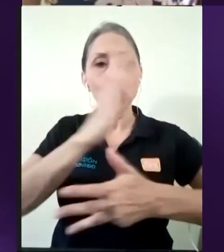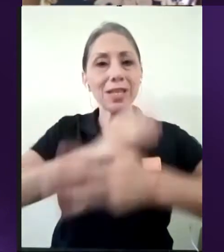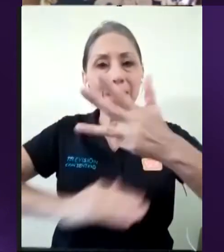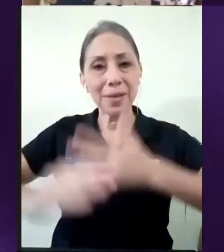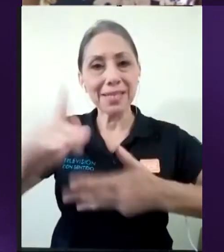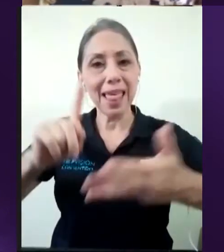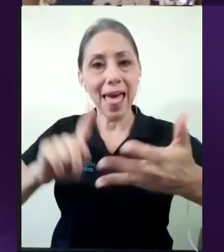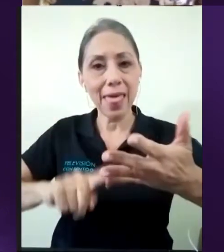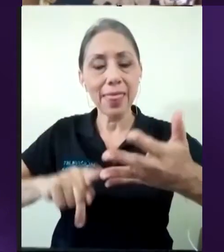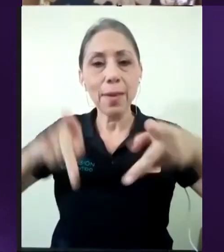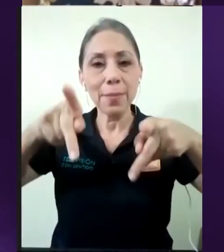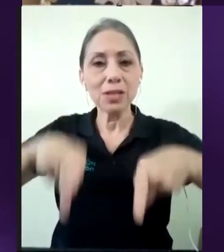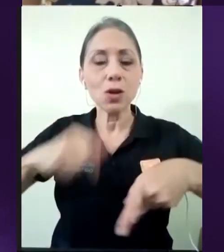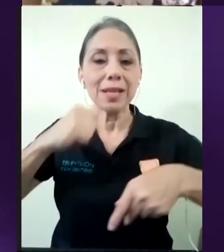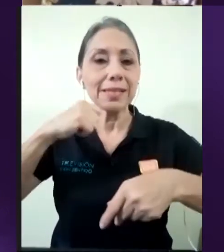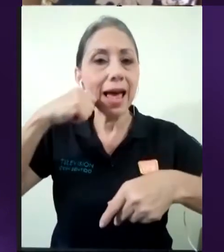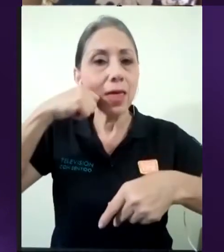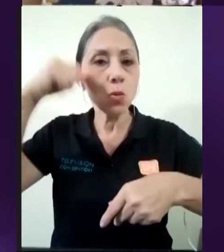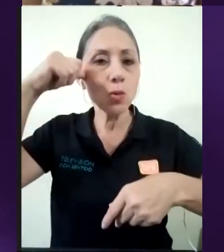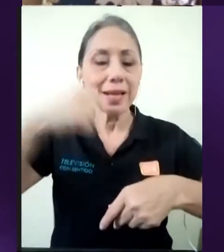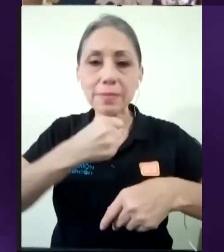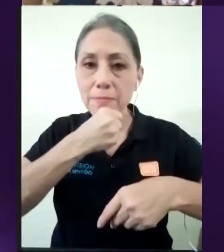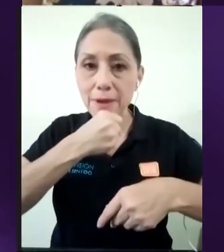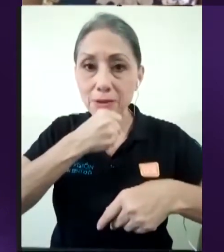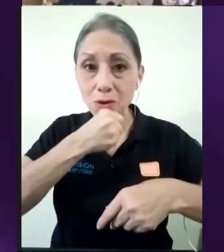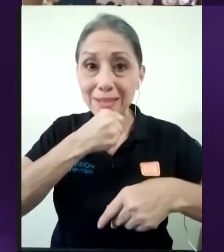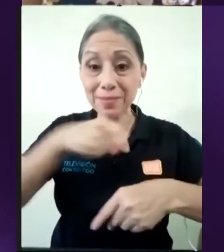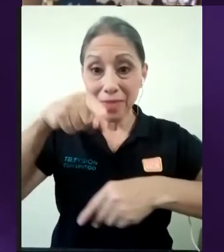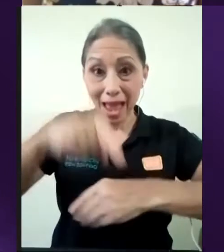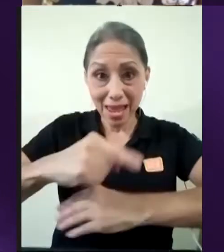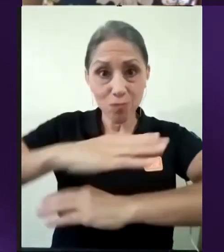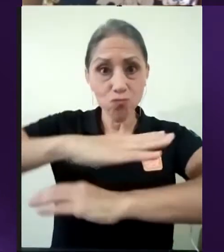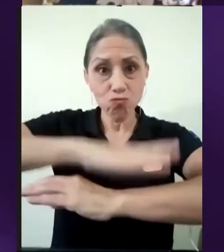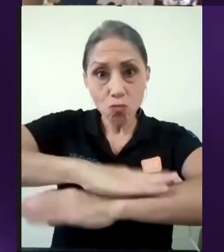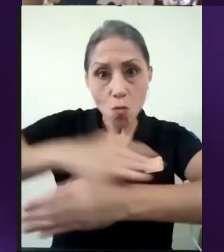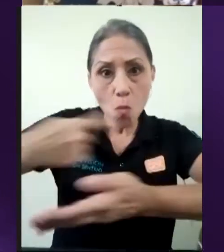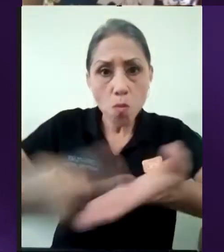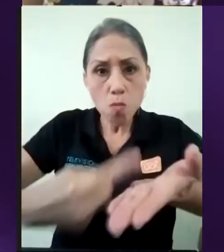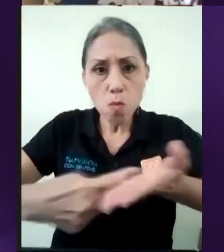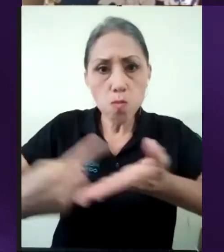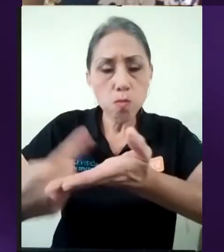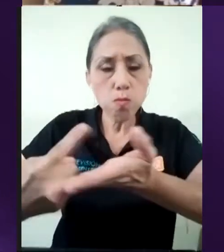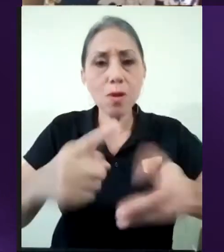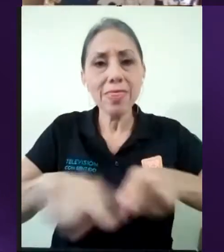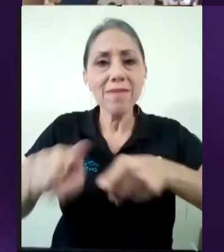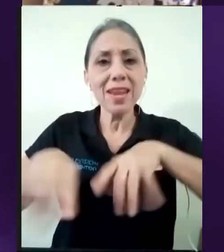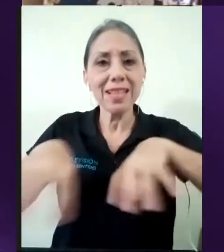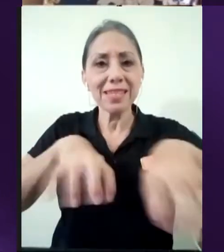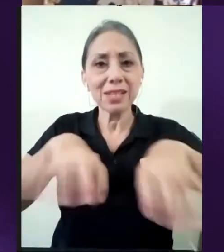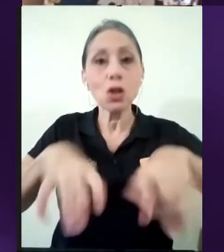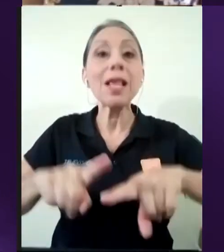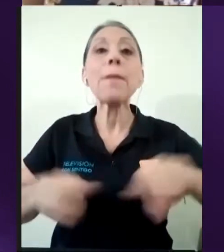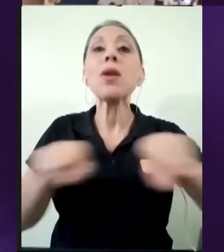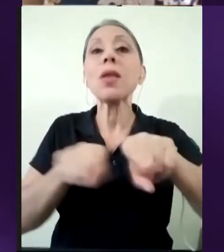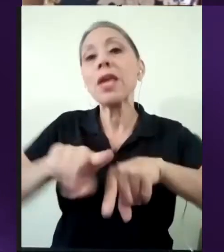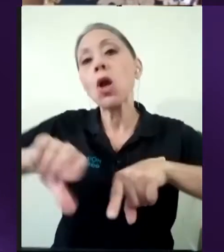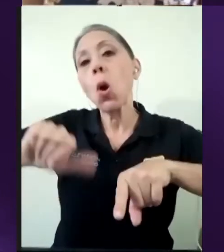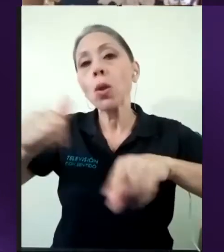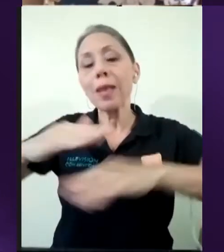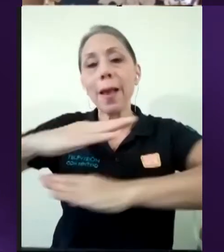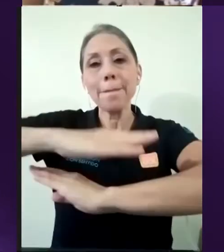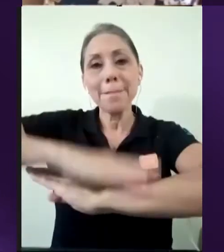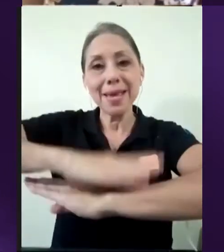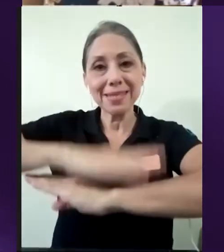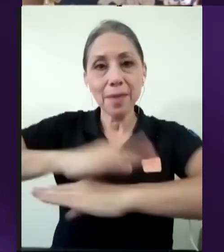mesa de trabajo articulamos las diferentes acciones, pero también hay una mesa de articulación territorial donde estamos los y